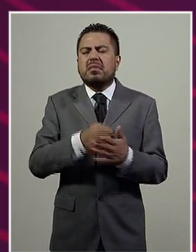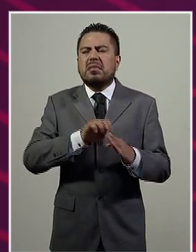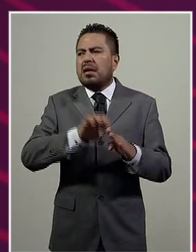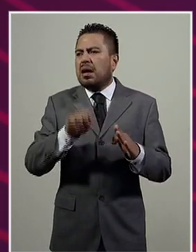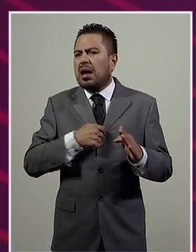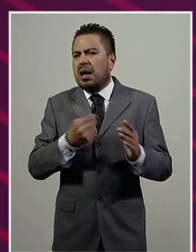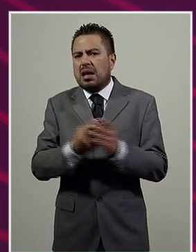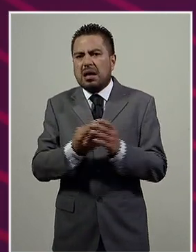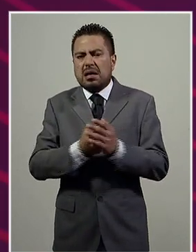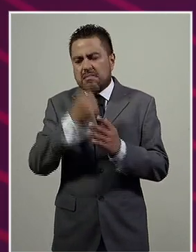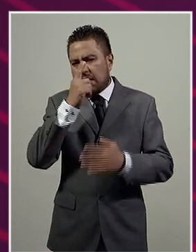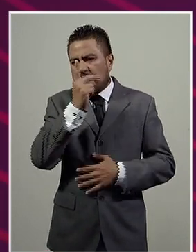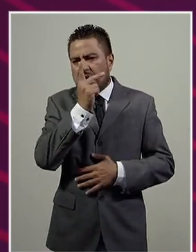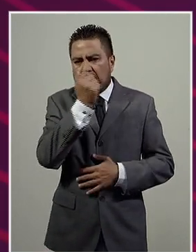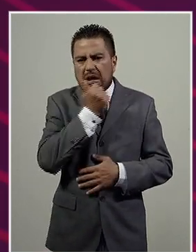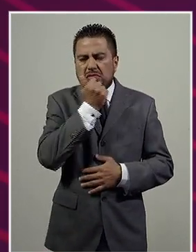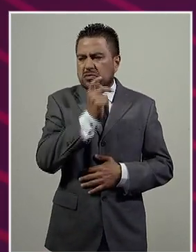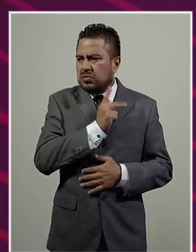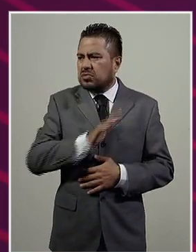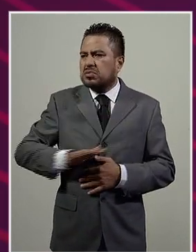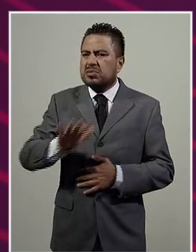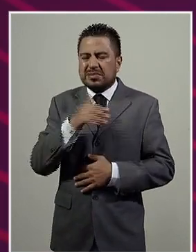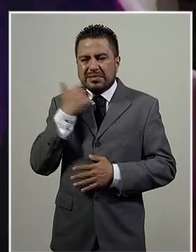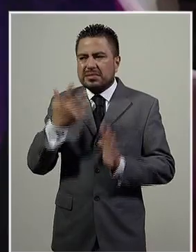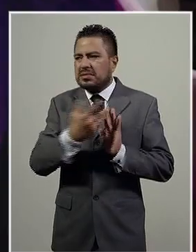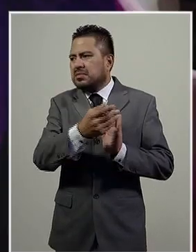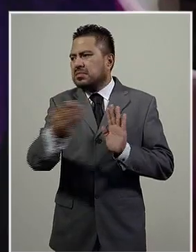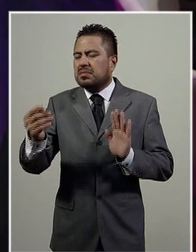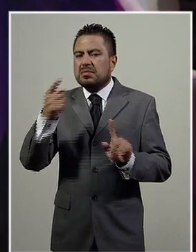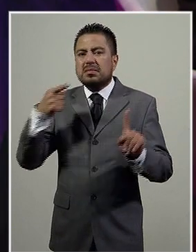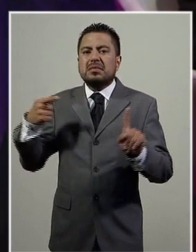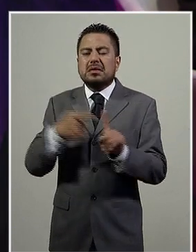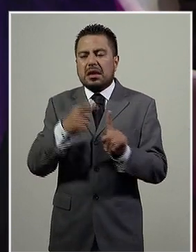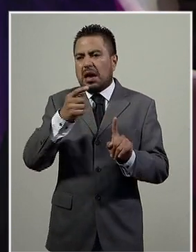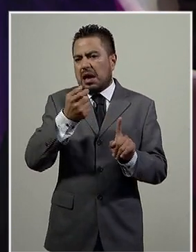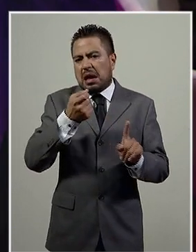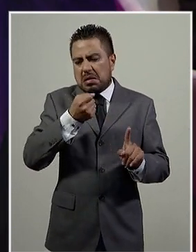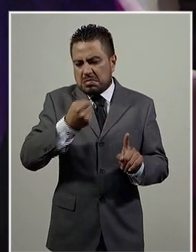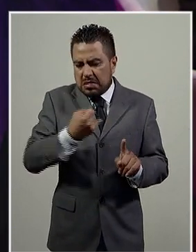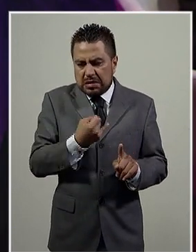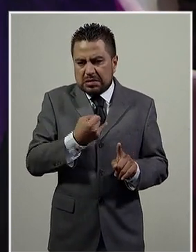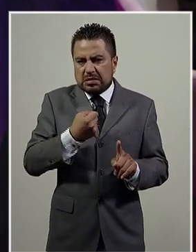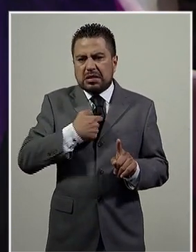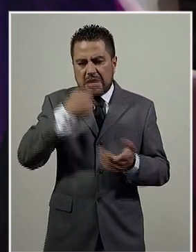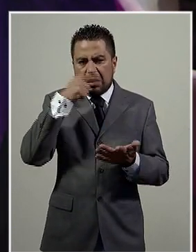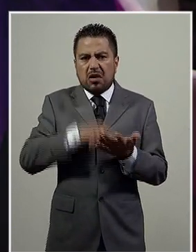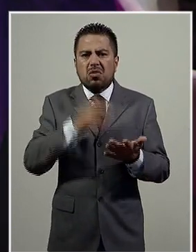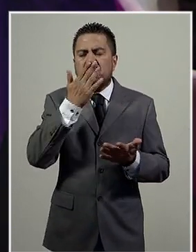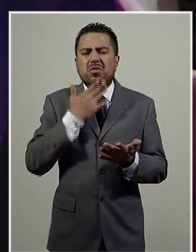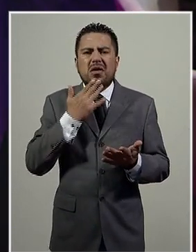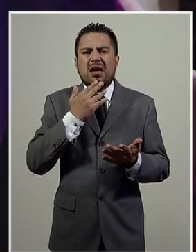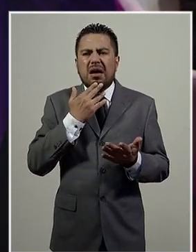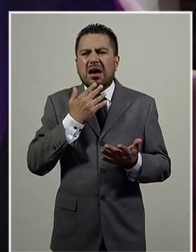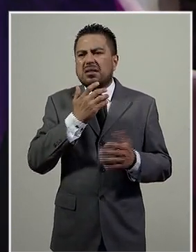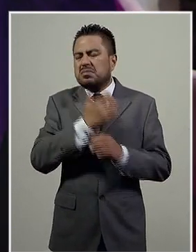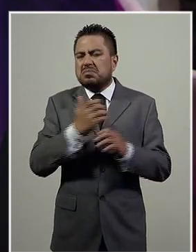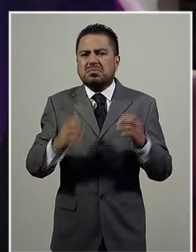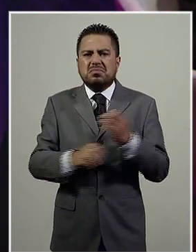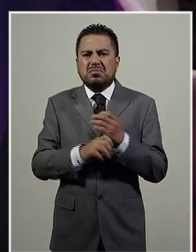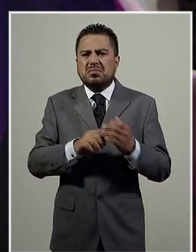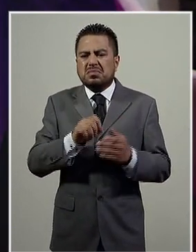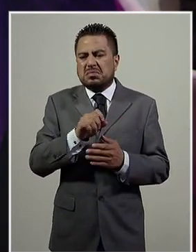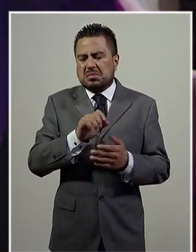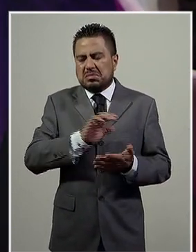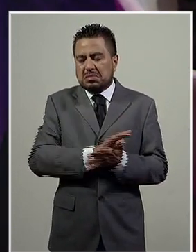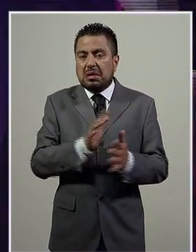en mis clases para mis estudiantes. Creo que son un gran reto consigo uno mismo, ¿no? Uno cree que no tiene ningún tipo de sesgos y